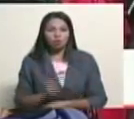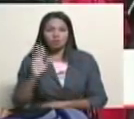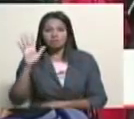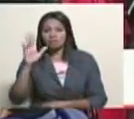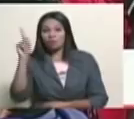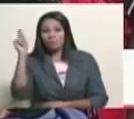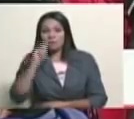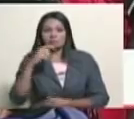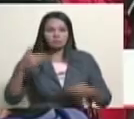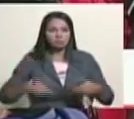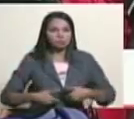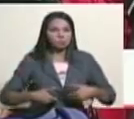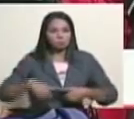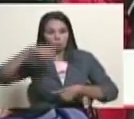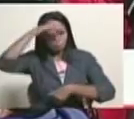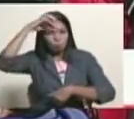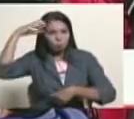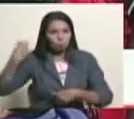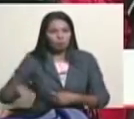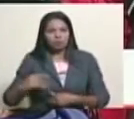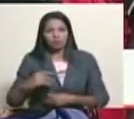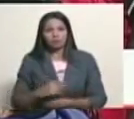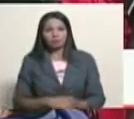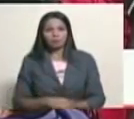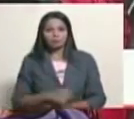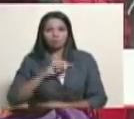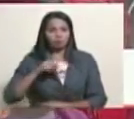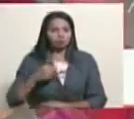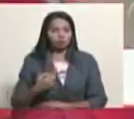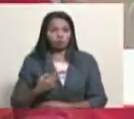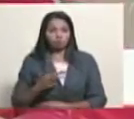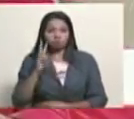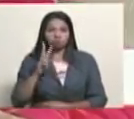5 meses intensos también, donde hemos ido